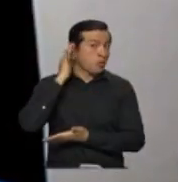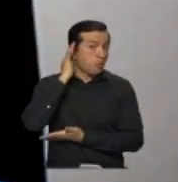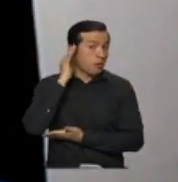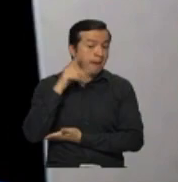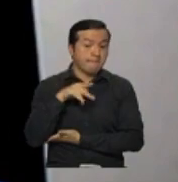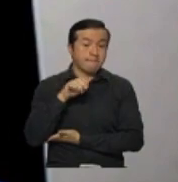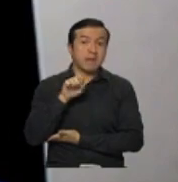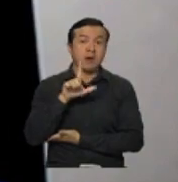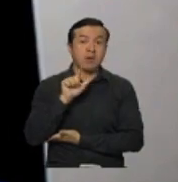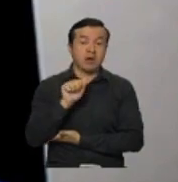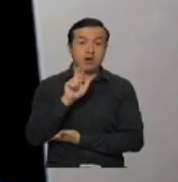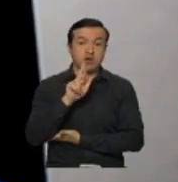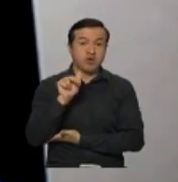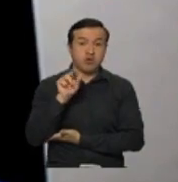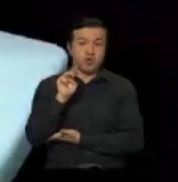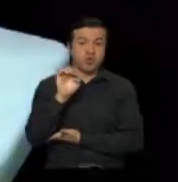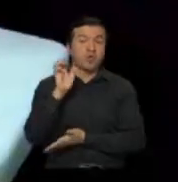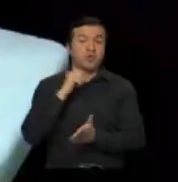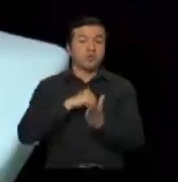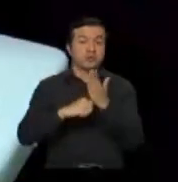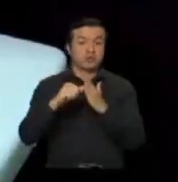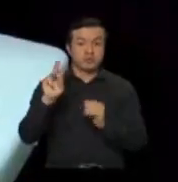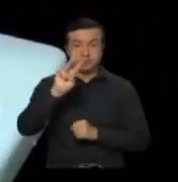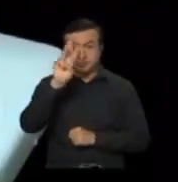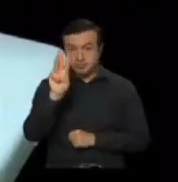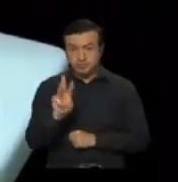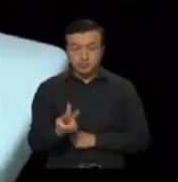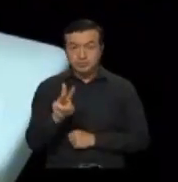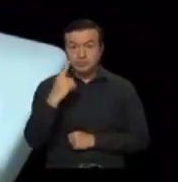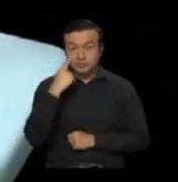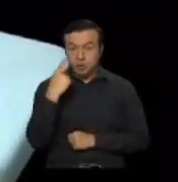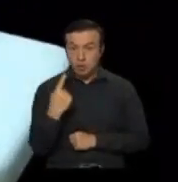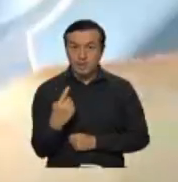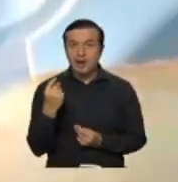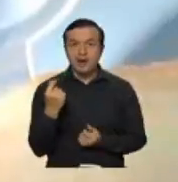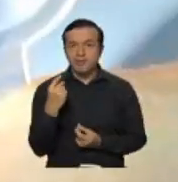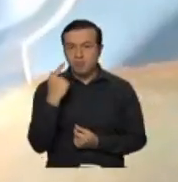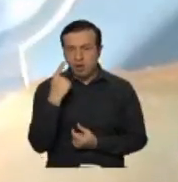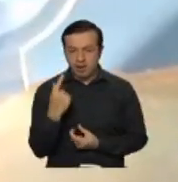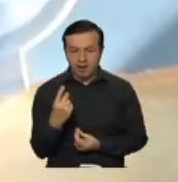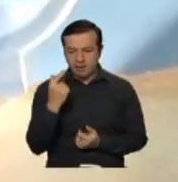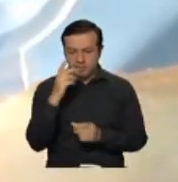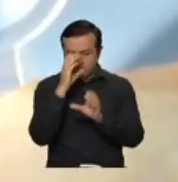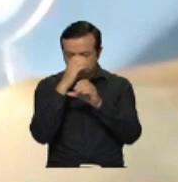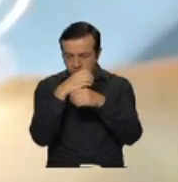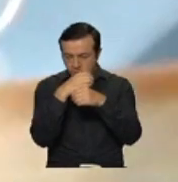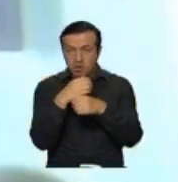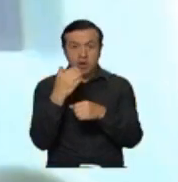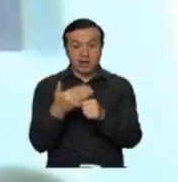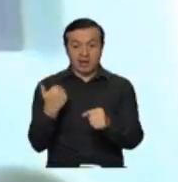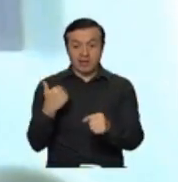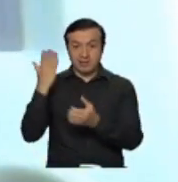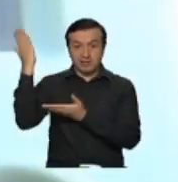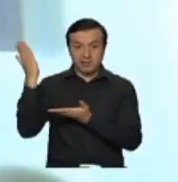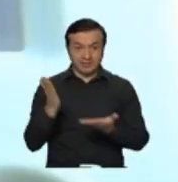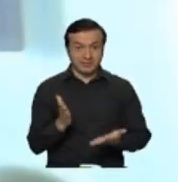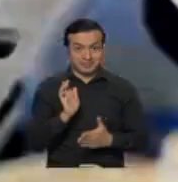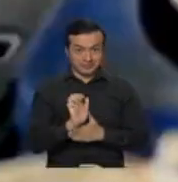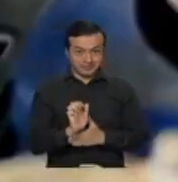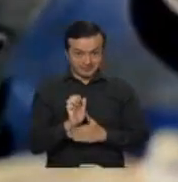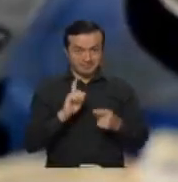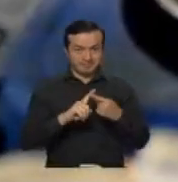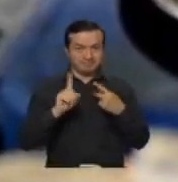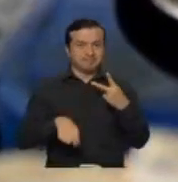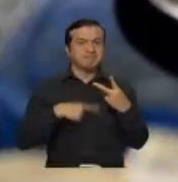dio a conocer el uso que el Ministerio de Salud Pública dará a las pruebas rápidas COVID-19 que recientemente llegaron al país.